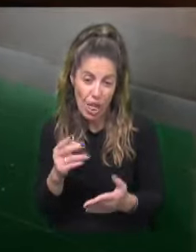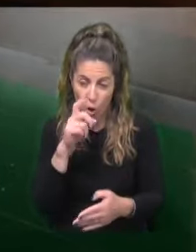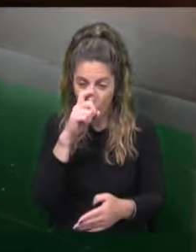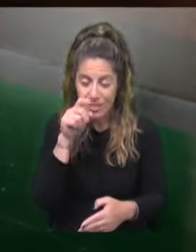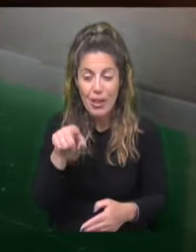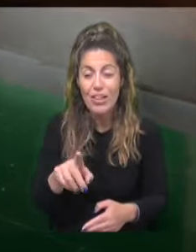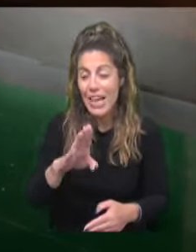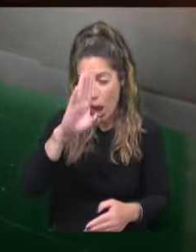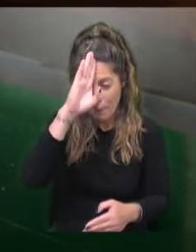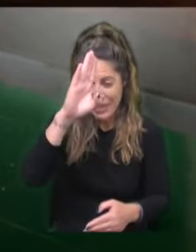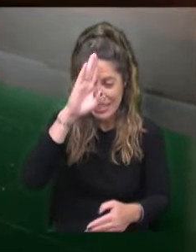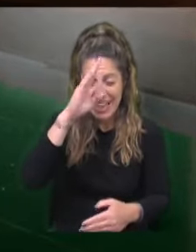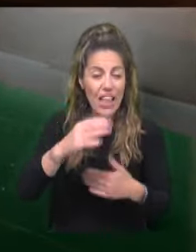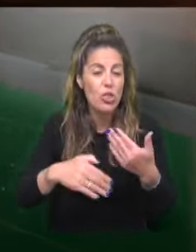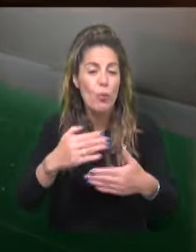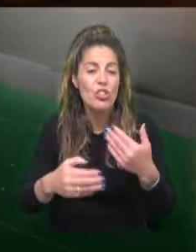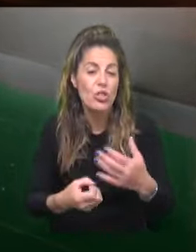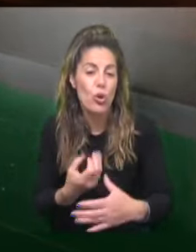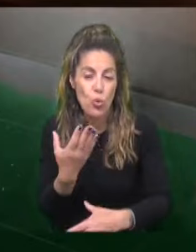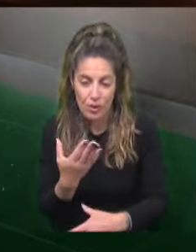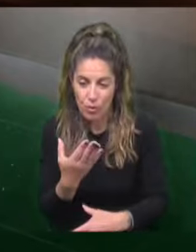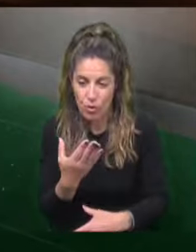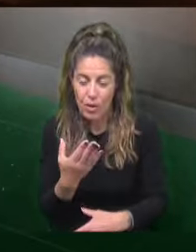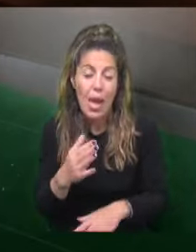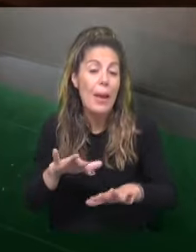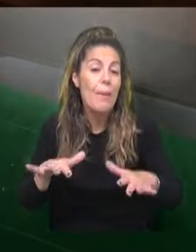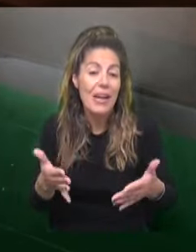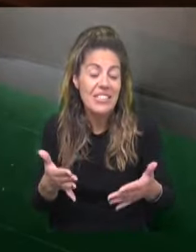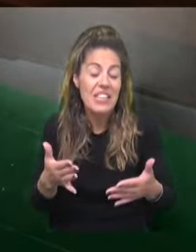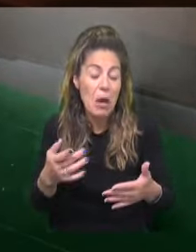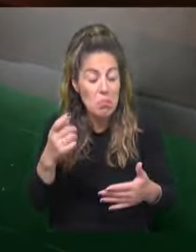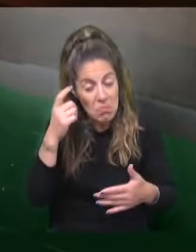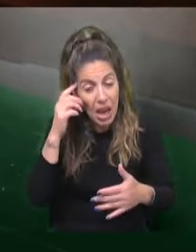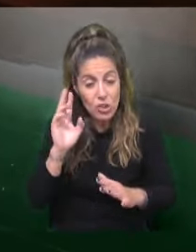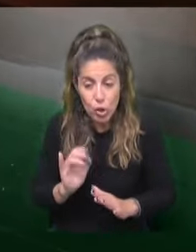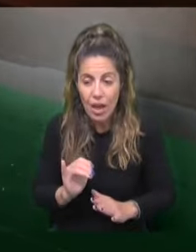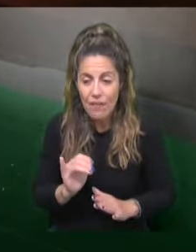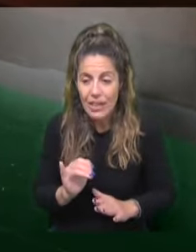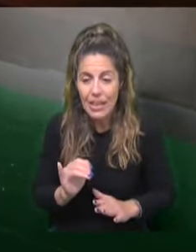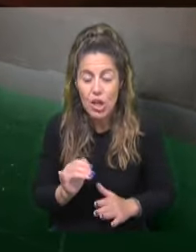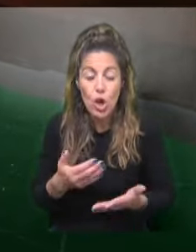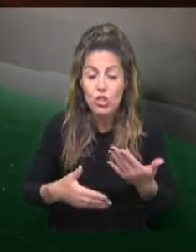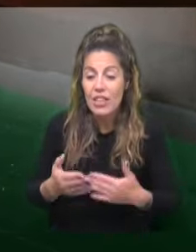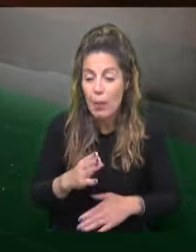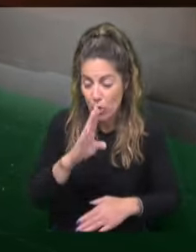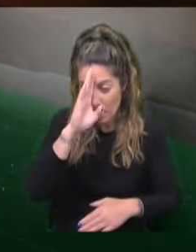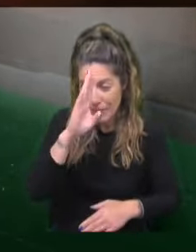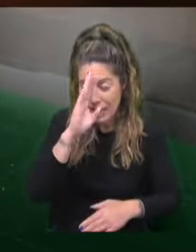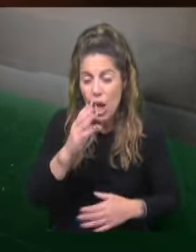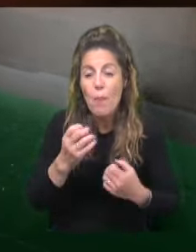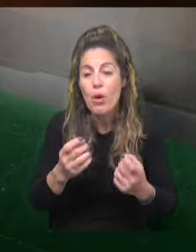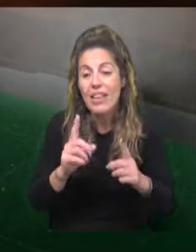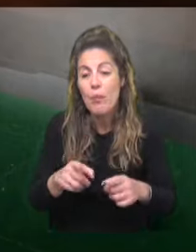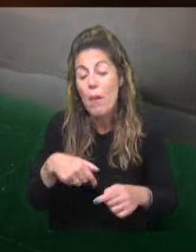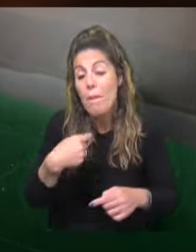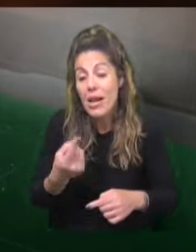aprendizajes de de un proceso nuevo que parecía razonable este los intercambios de aprendizaje y por no después